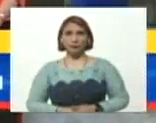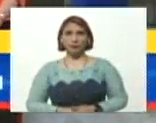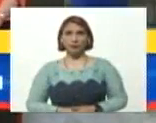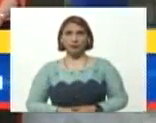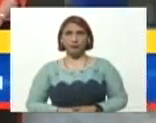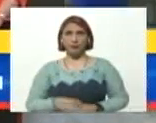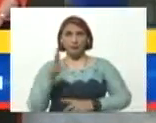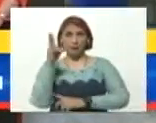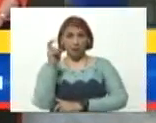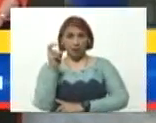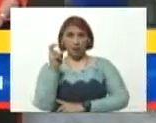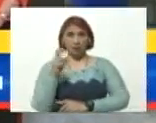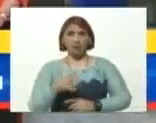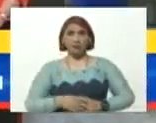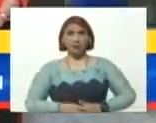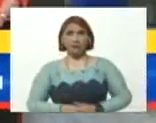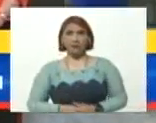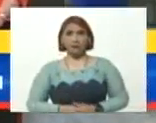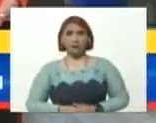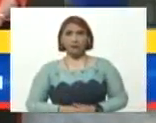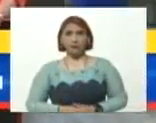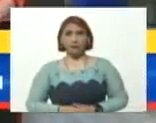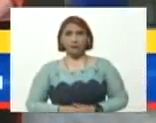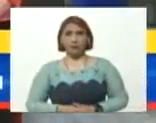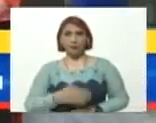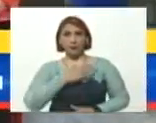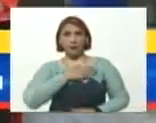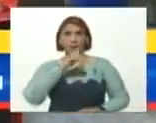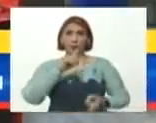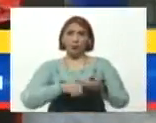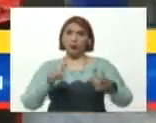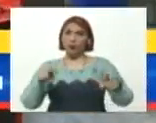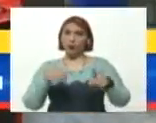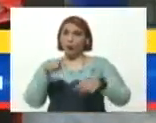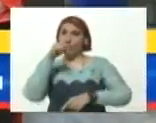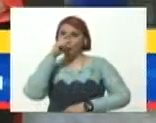es viernes, y Silita cumple años.